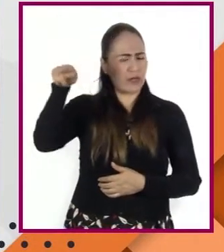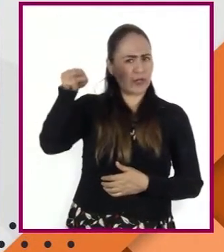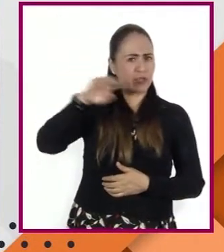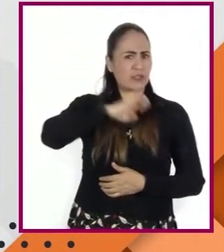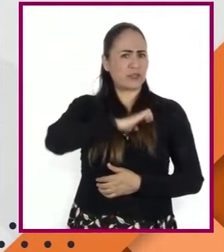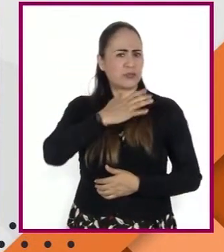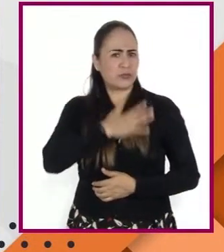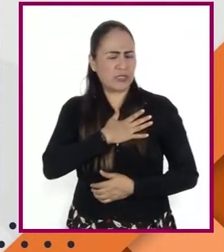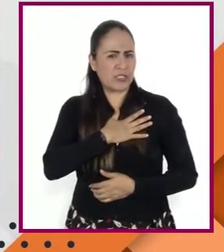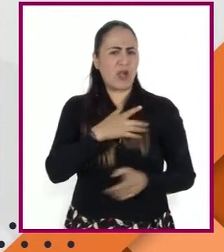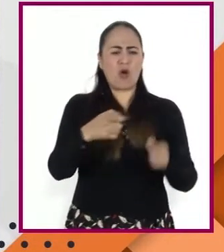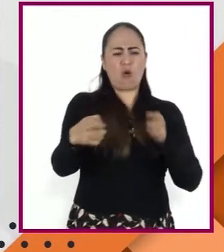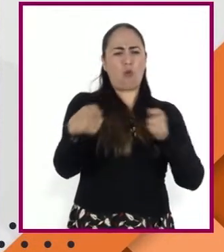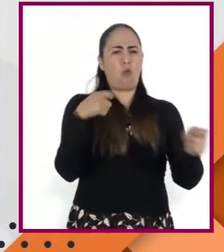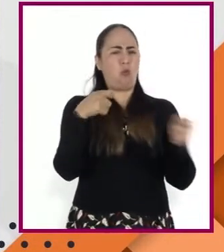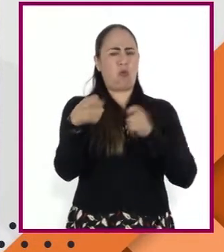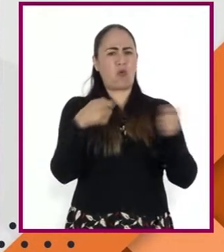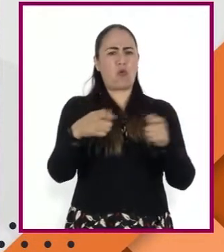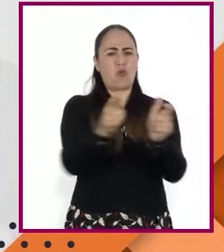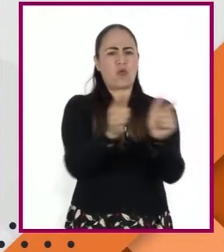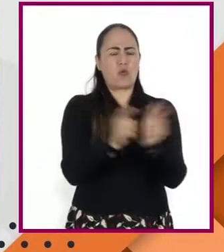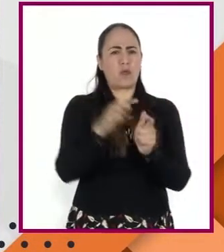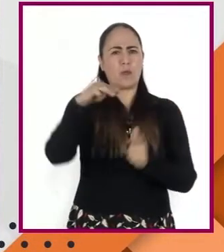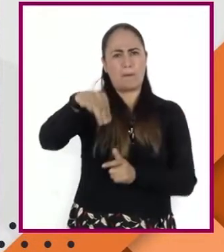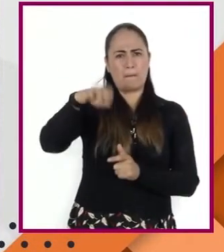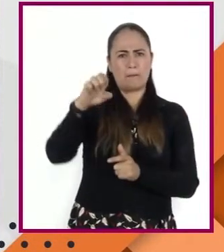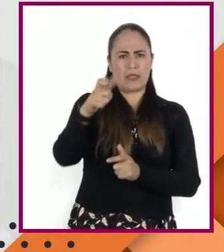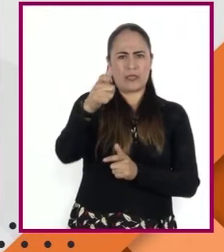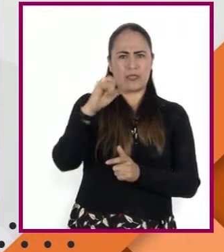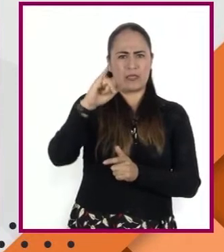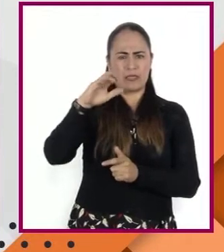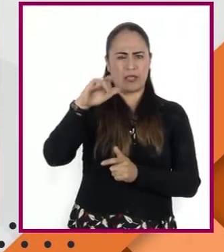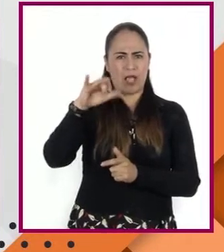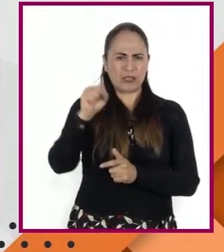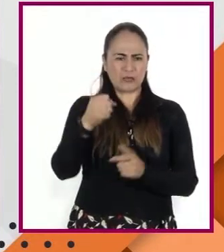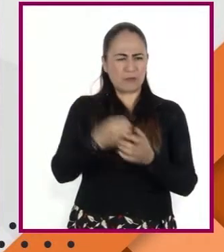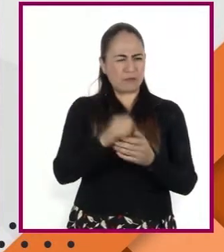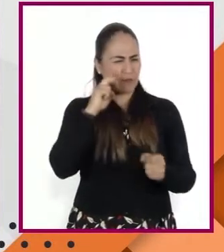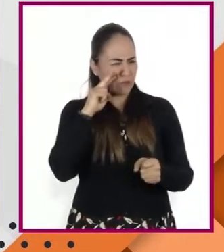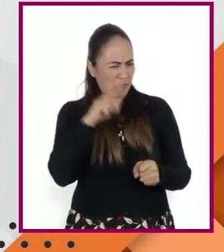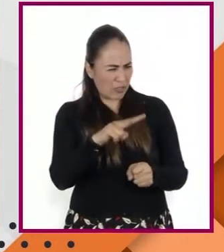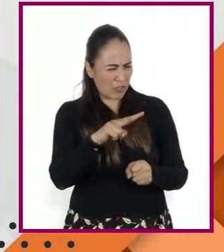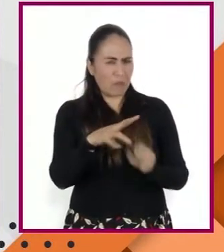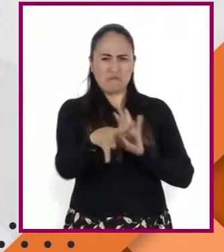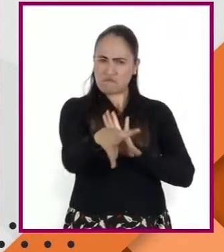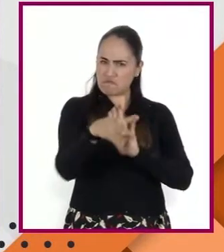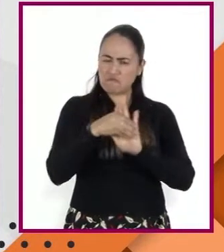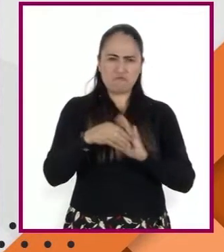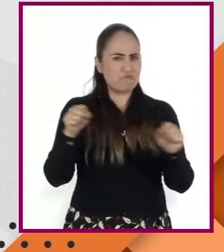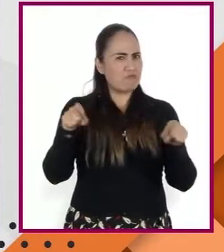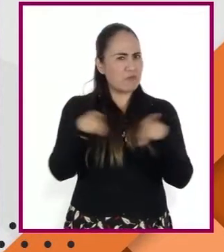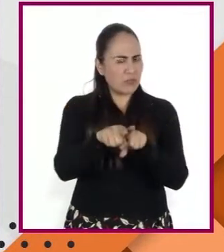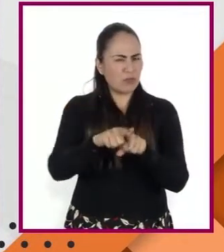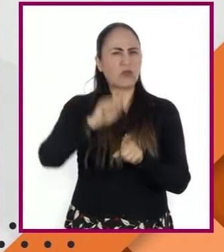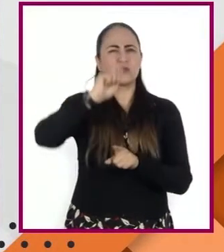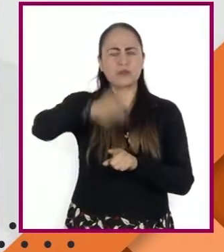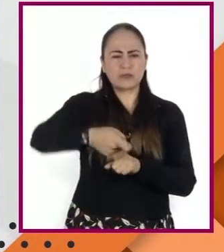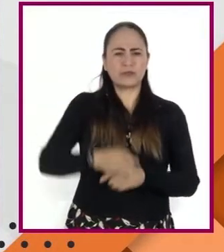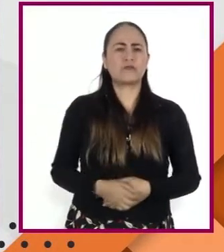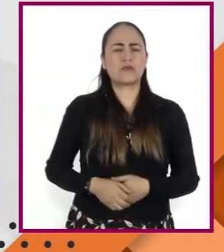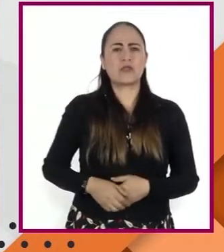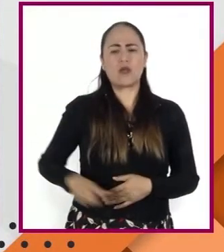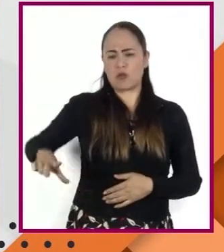Real Casa de la Moneda. No obstante, el gobierno virreinal tuvo poca capacidad para gobernar y controlar todo el territorio, pues el